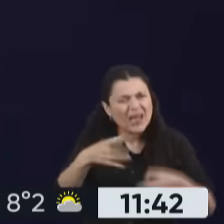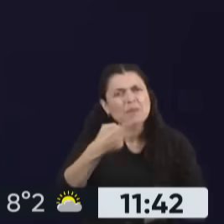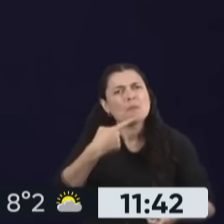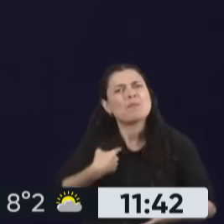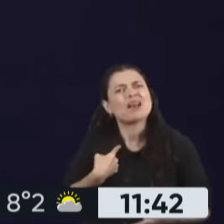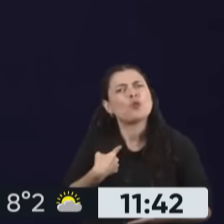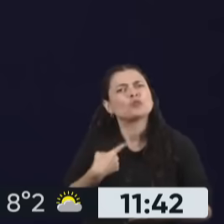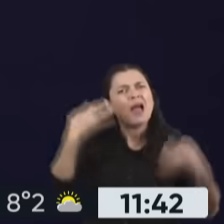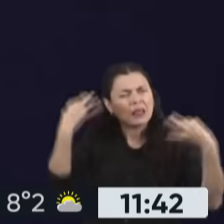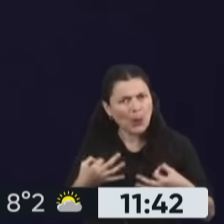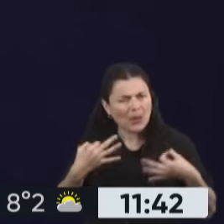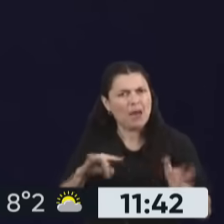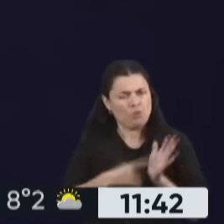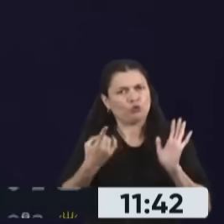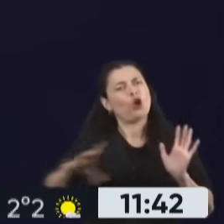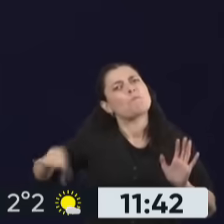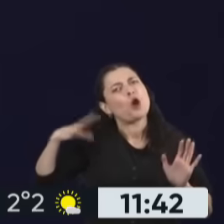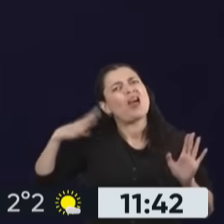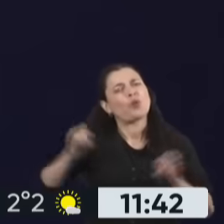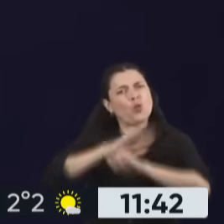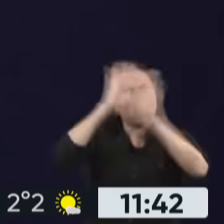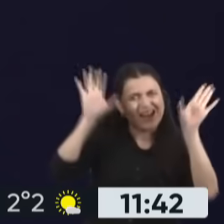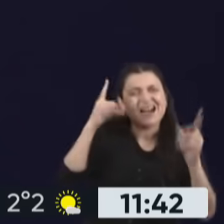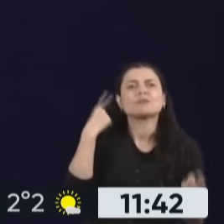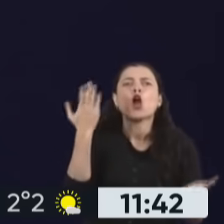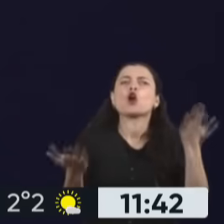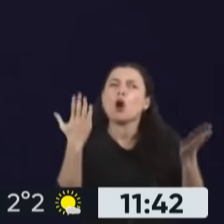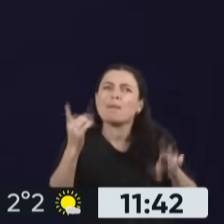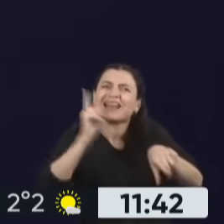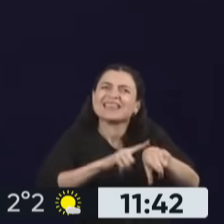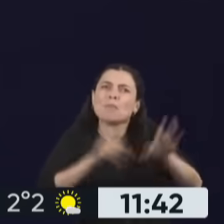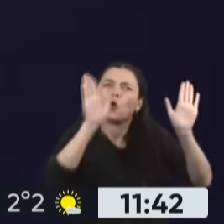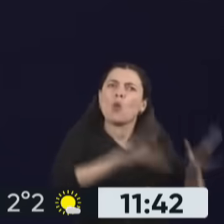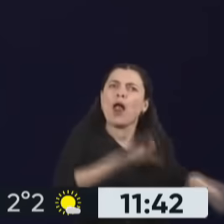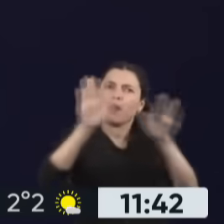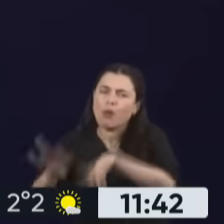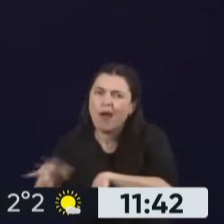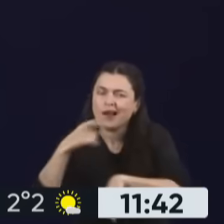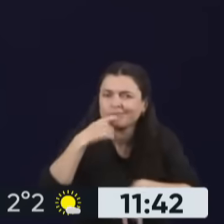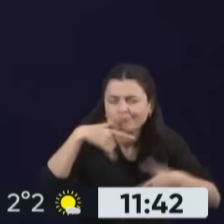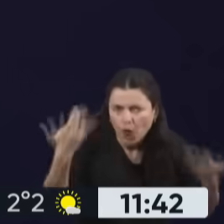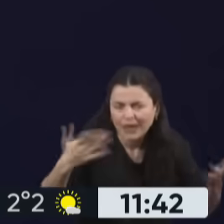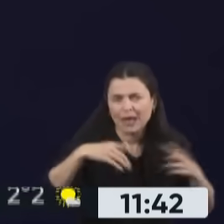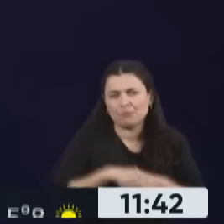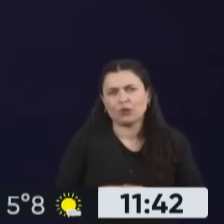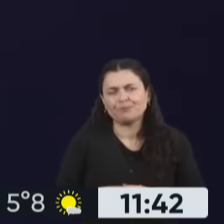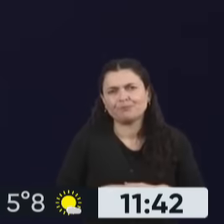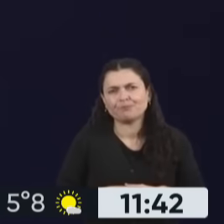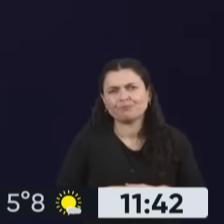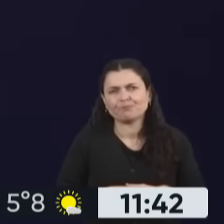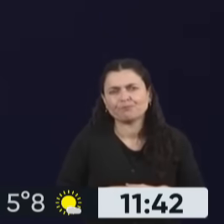expresaste en la pregunta, hay que comparar el mismo periodo, ¿no? Entre que se está informando.